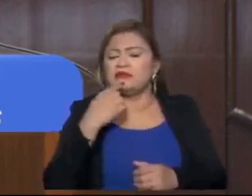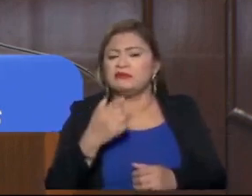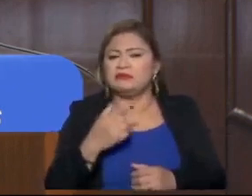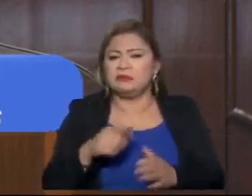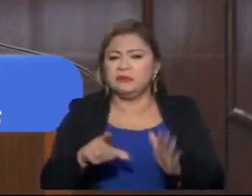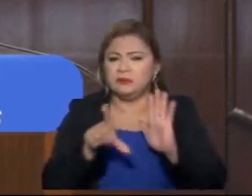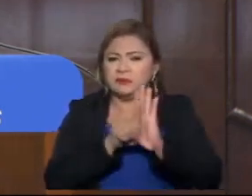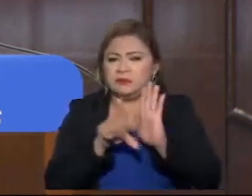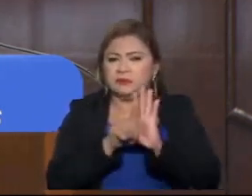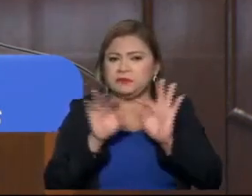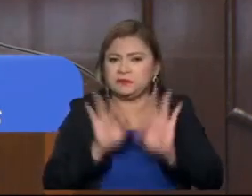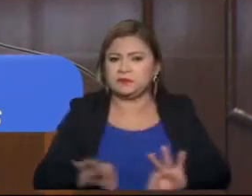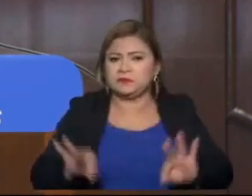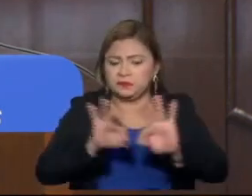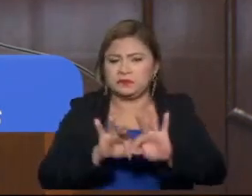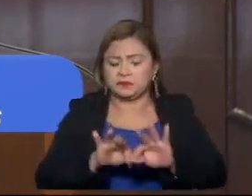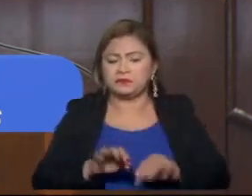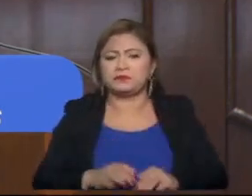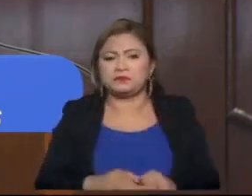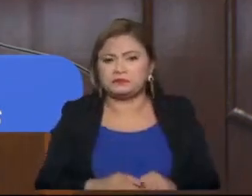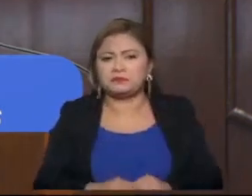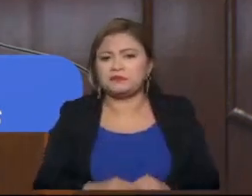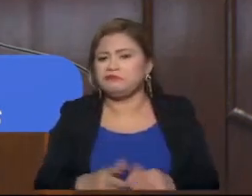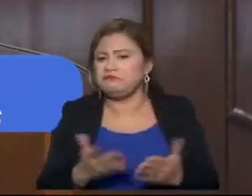definitivo e inapelable.